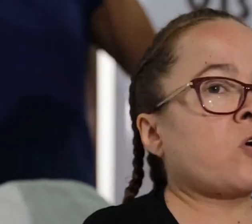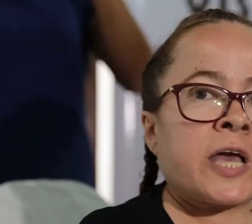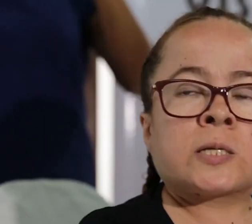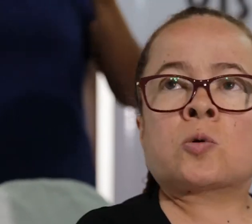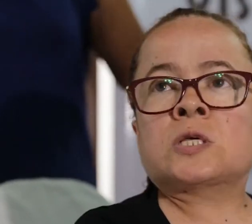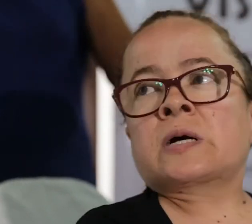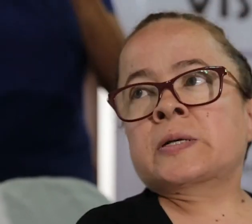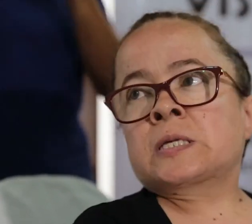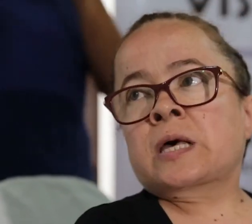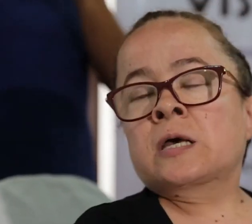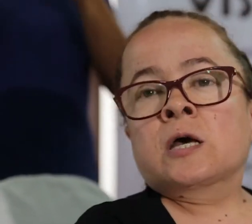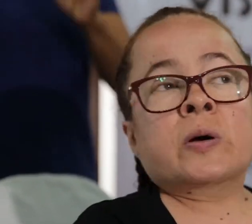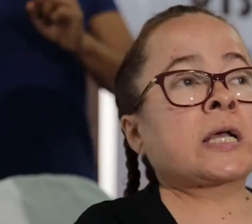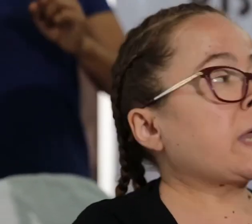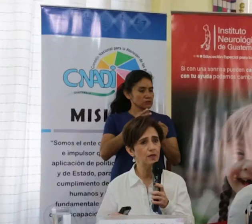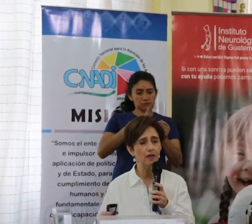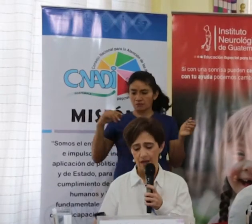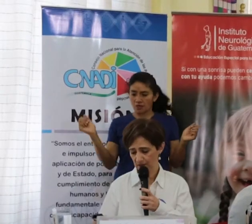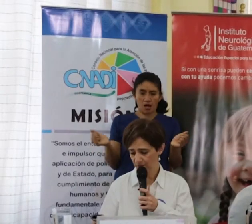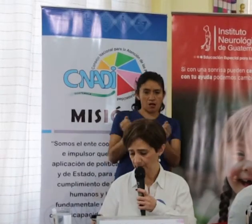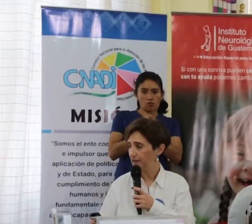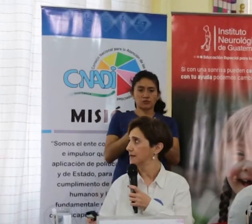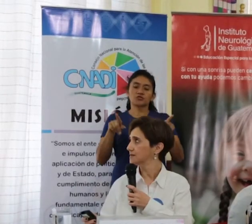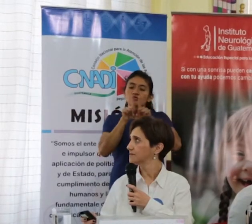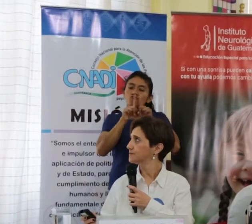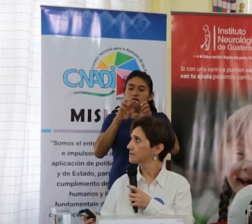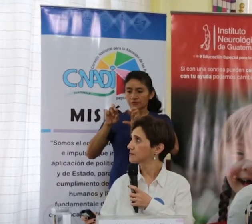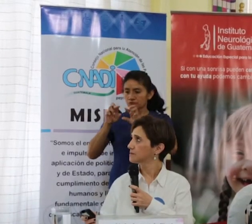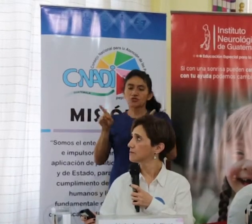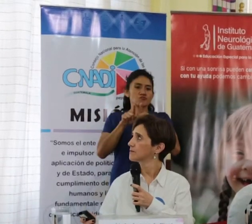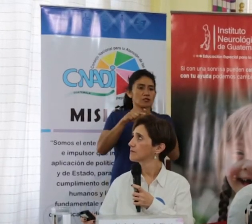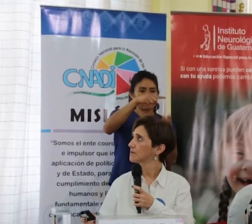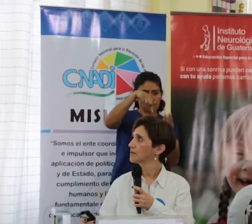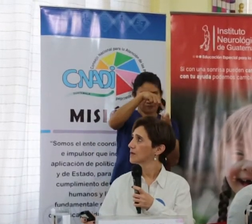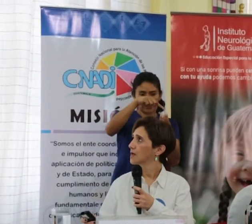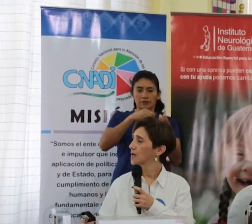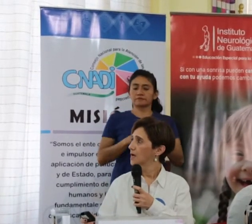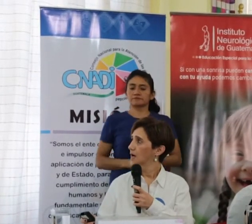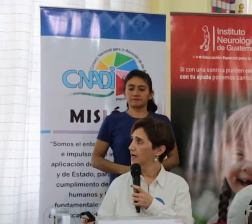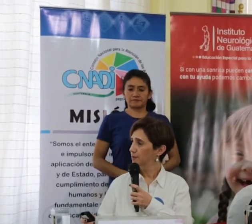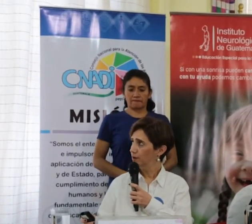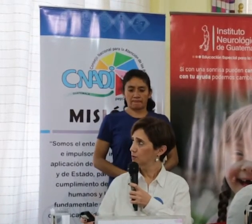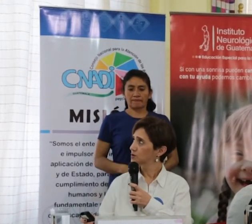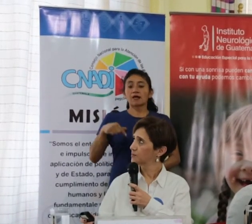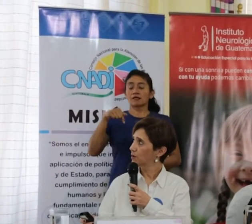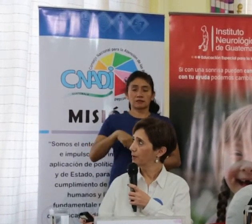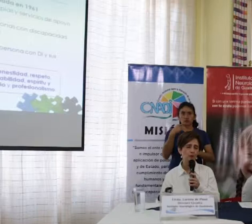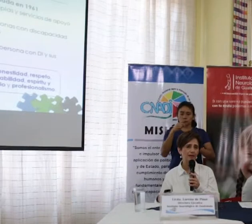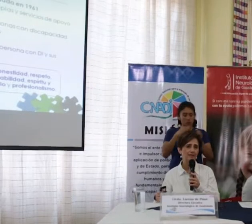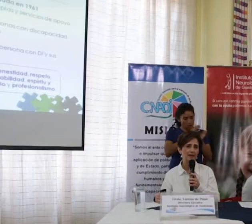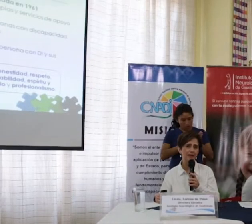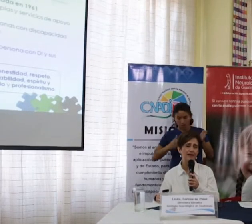de mujeres con discapacidad, para que haya una mayor participación y no solo participación de TGV, Tetraga, no,